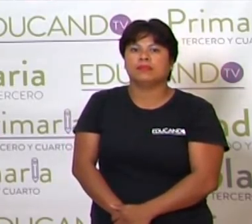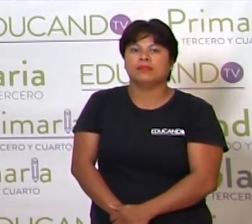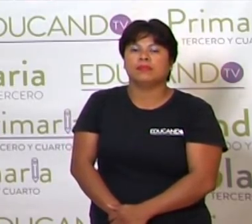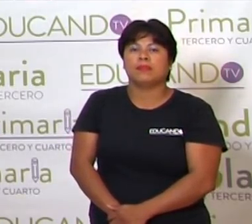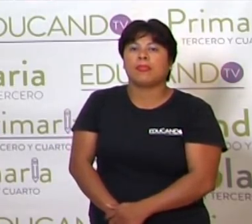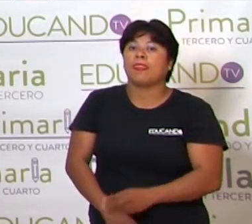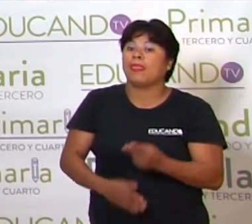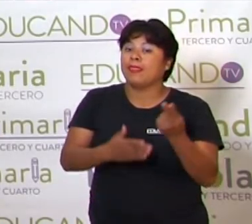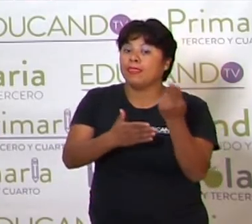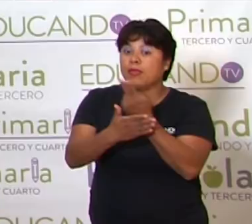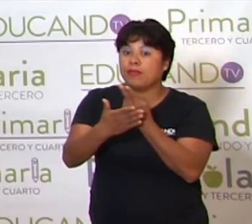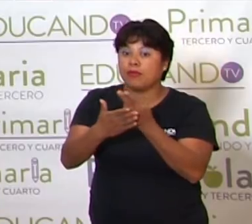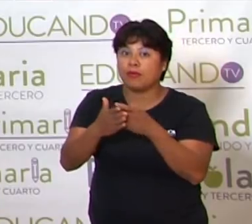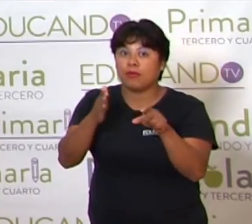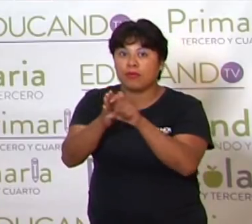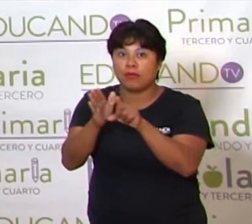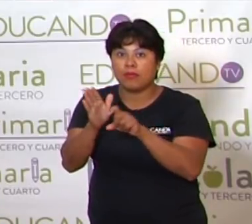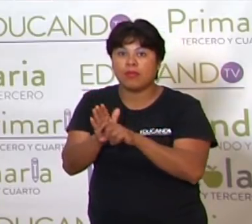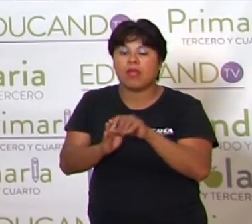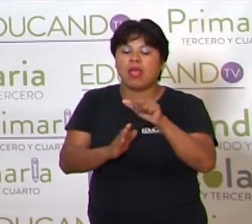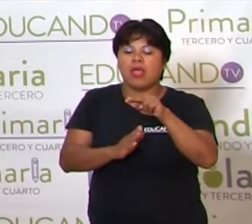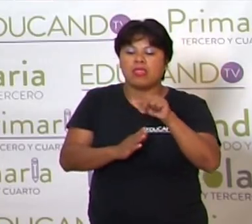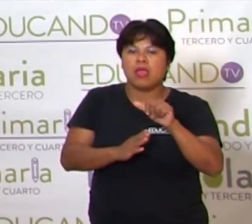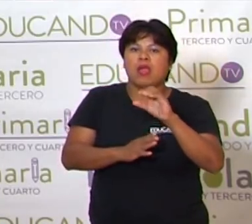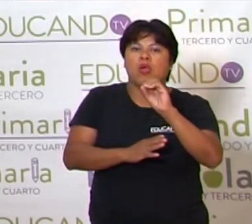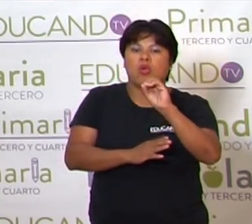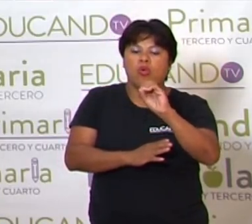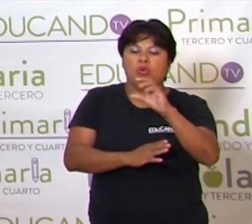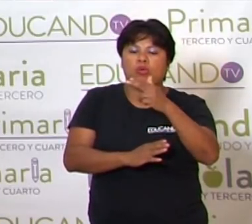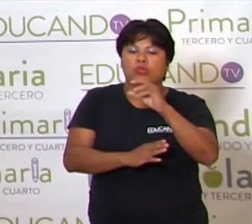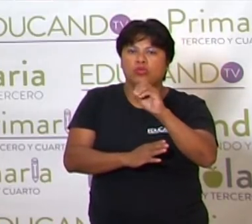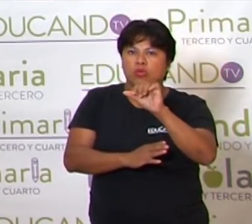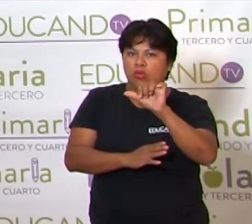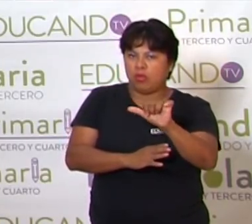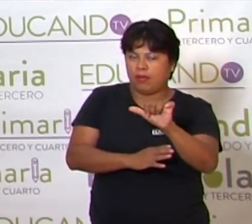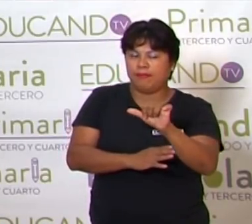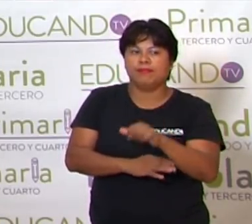La ilustración es de Ana Ochoa.